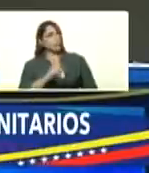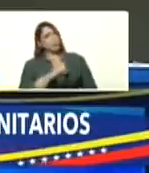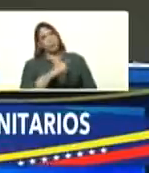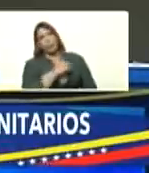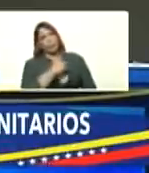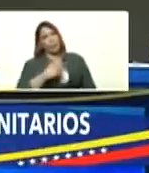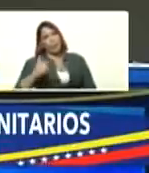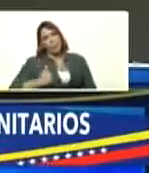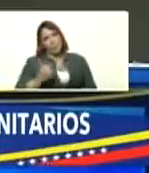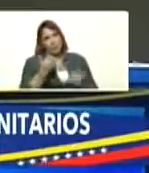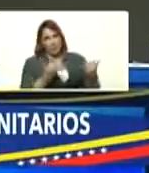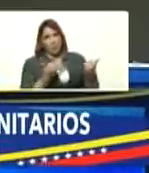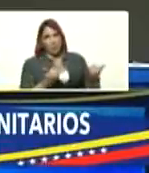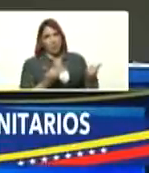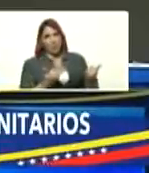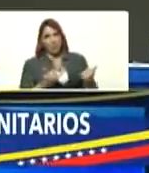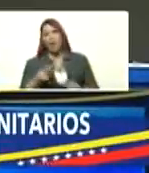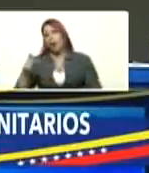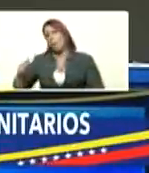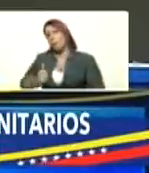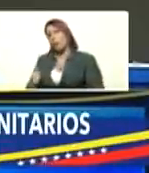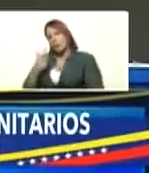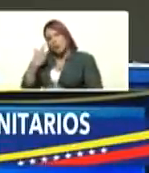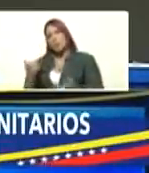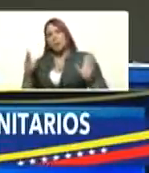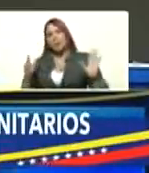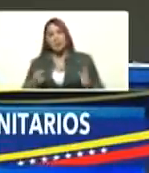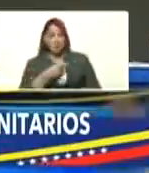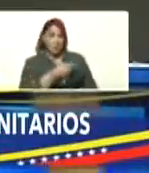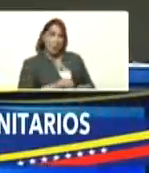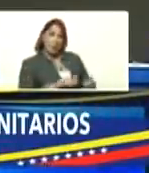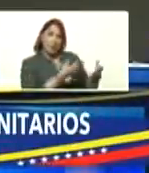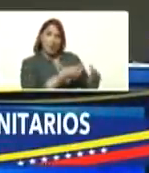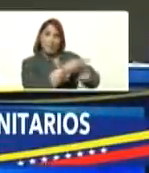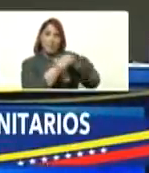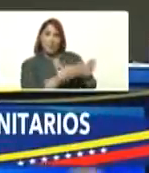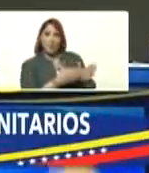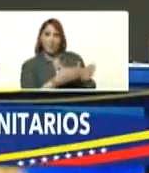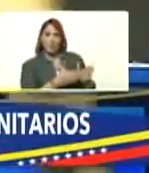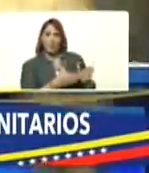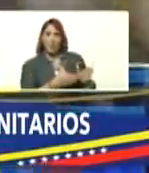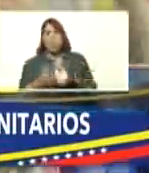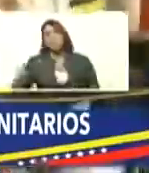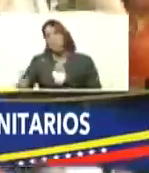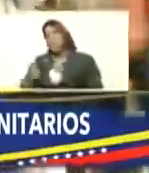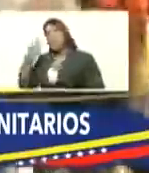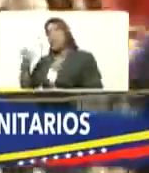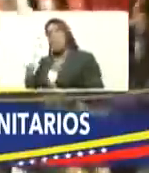del momento, pero... Aprovechate para ver cómo te va. Pero ahí yo le entregué al ministro Márquez un punto de cuenta. Aprovechate para ver cómo te va.